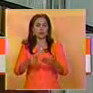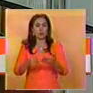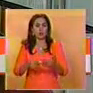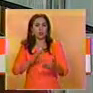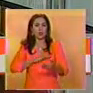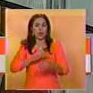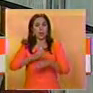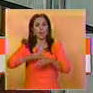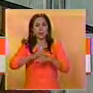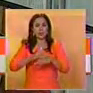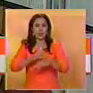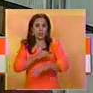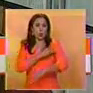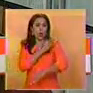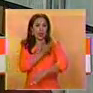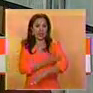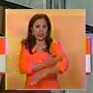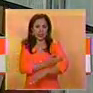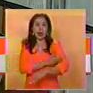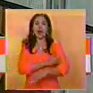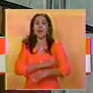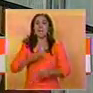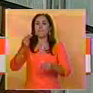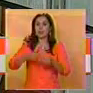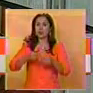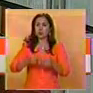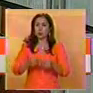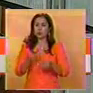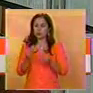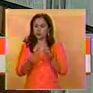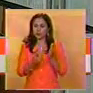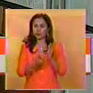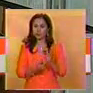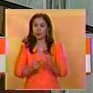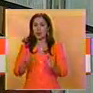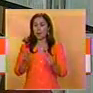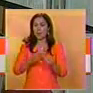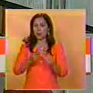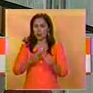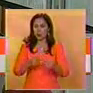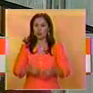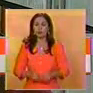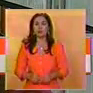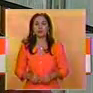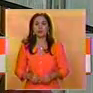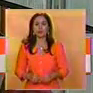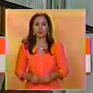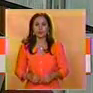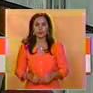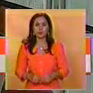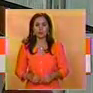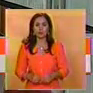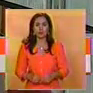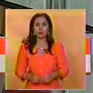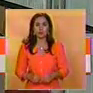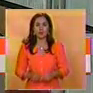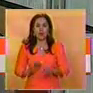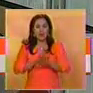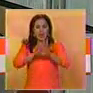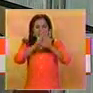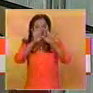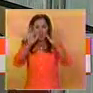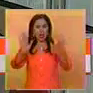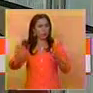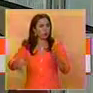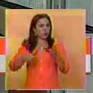del Ministerio de Energía y Petróleo fue de la manera siguiente. Primero, para tener una transparencia